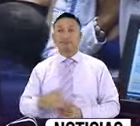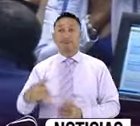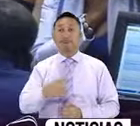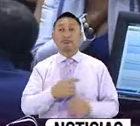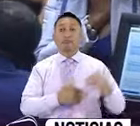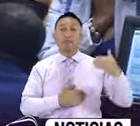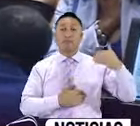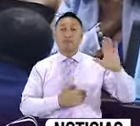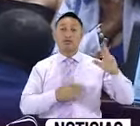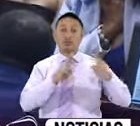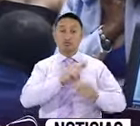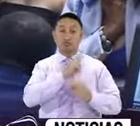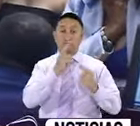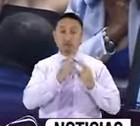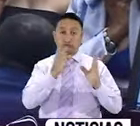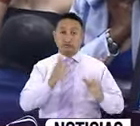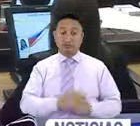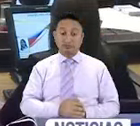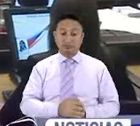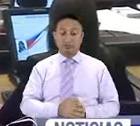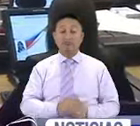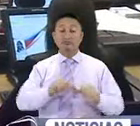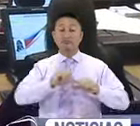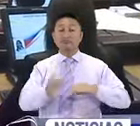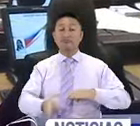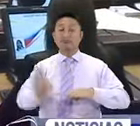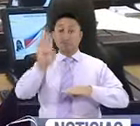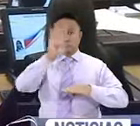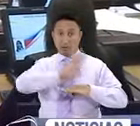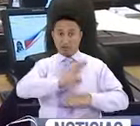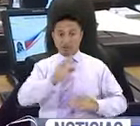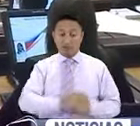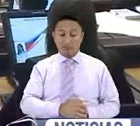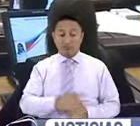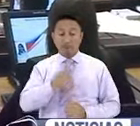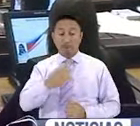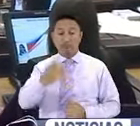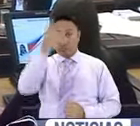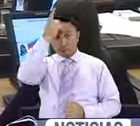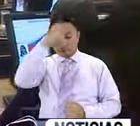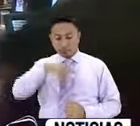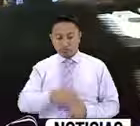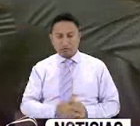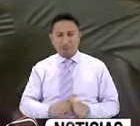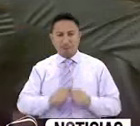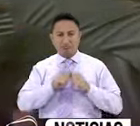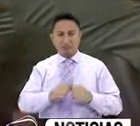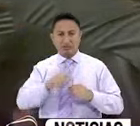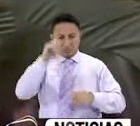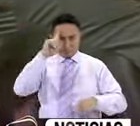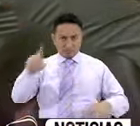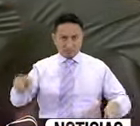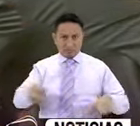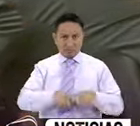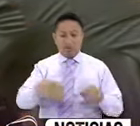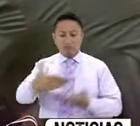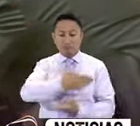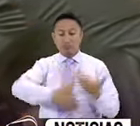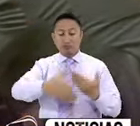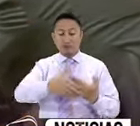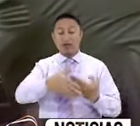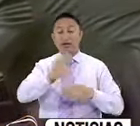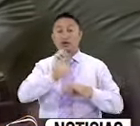correísmo, el Pleno de la Asamblea Nacional resolvió ratificar el acuerdo comercial entre Ecuador y